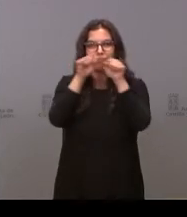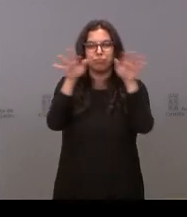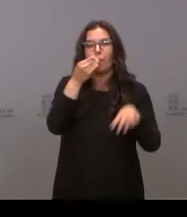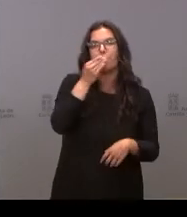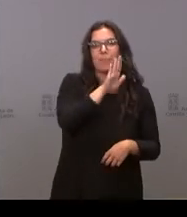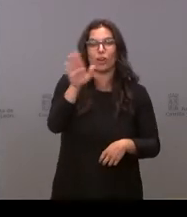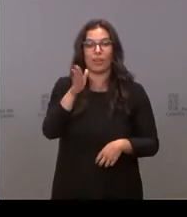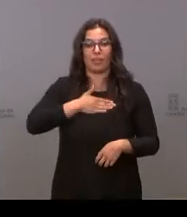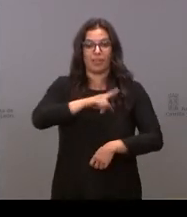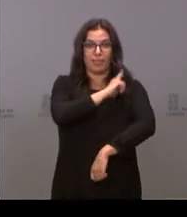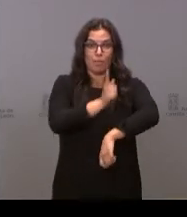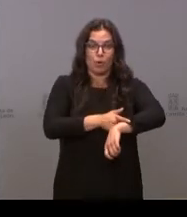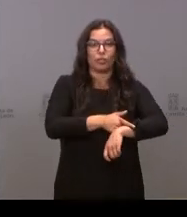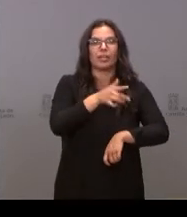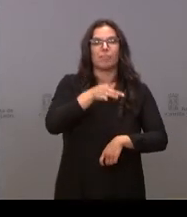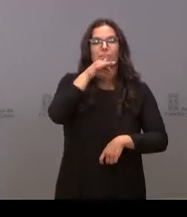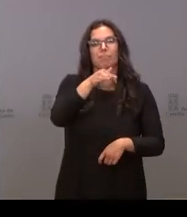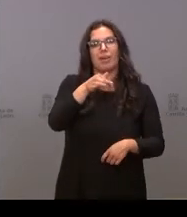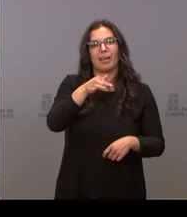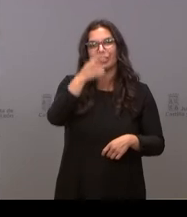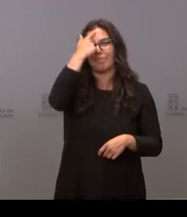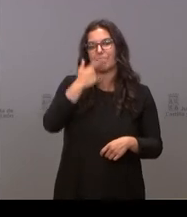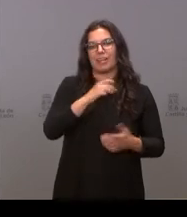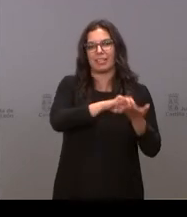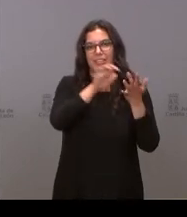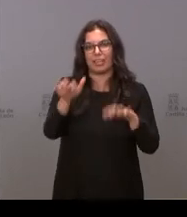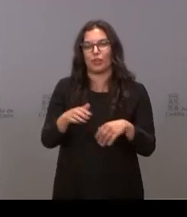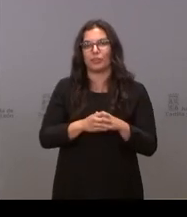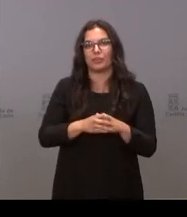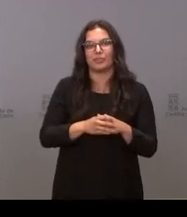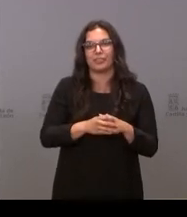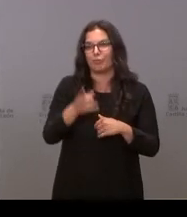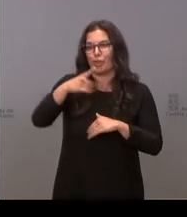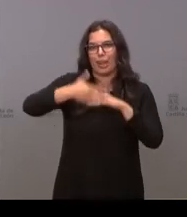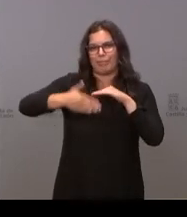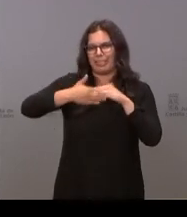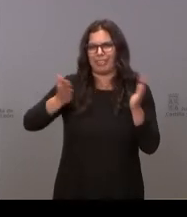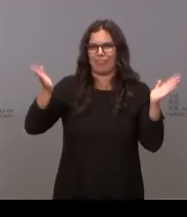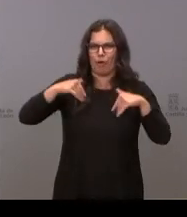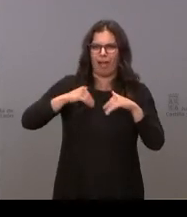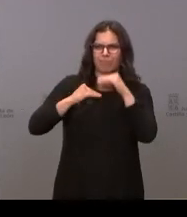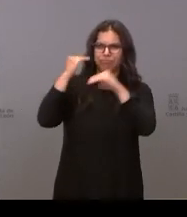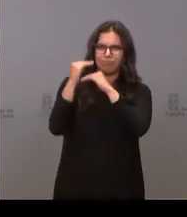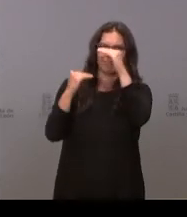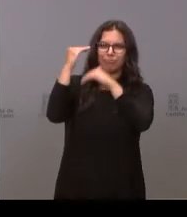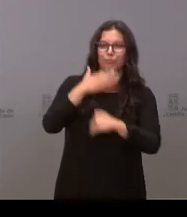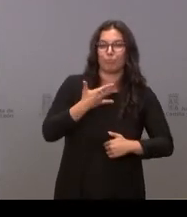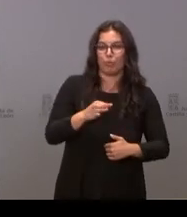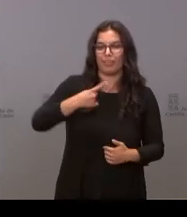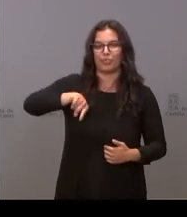excelentes embajadores de nuestra imagen. No tenéis límites y queremos compartir con